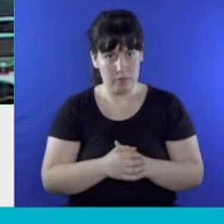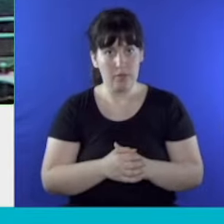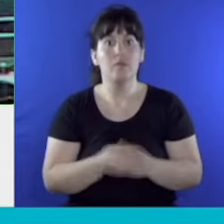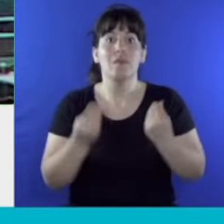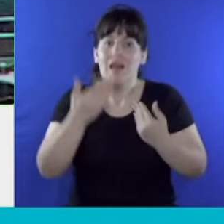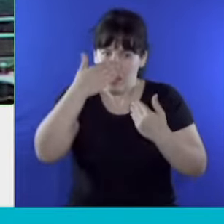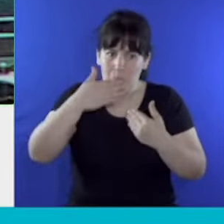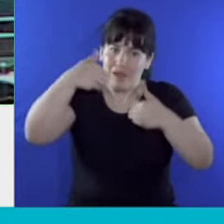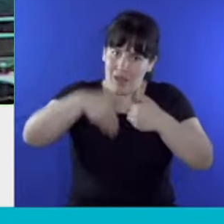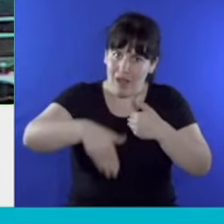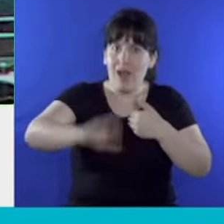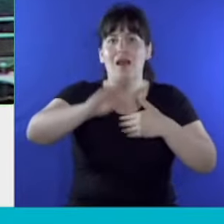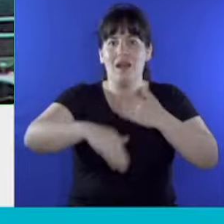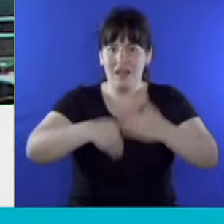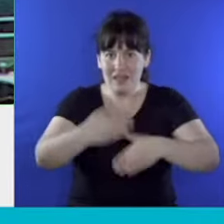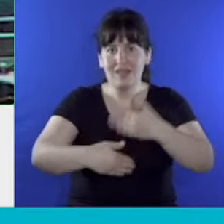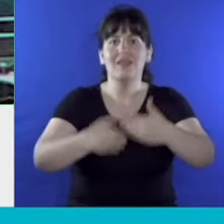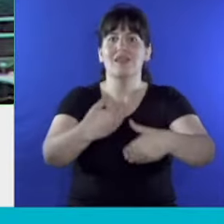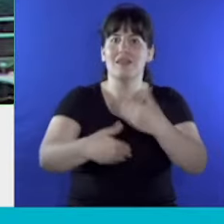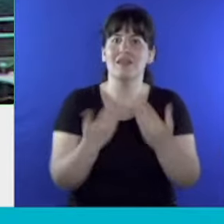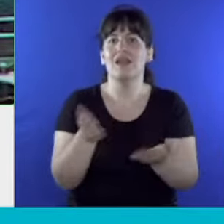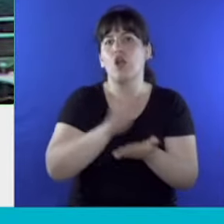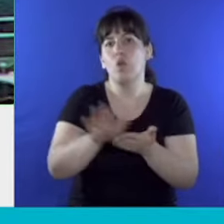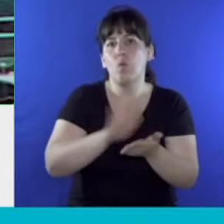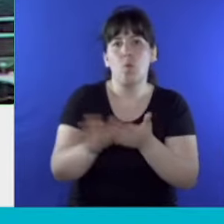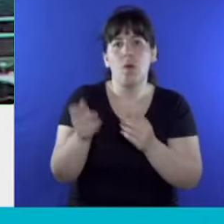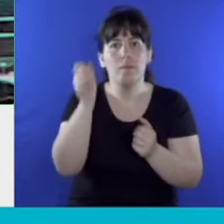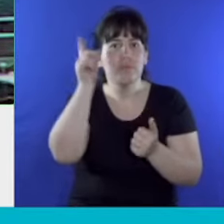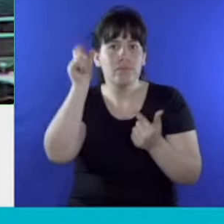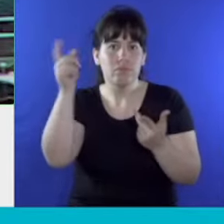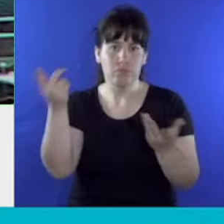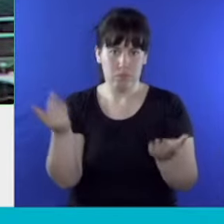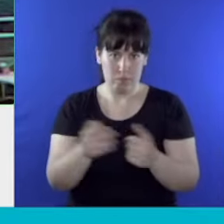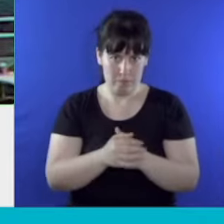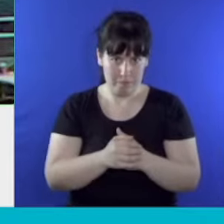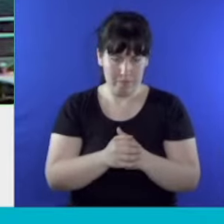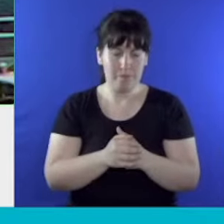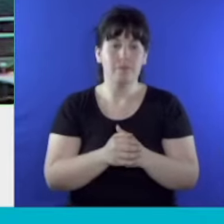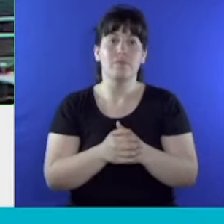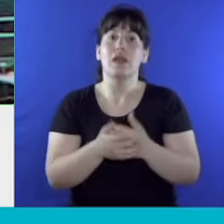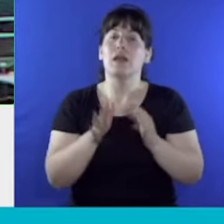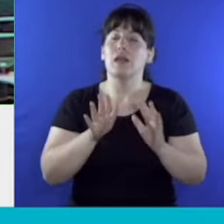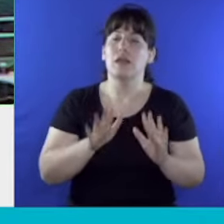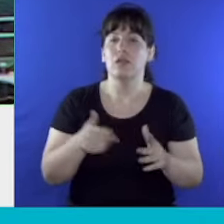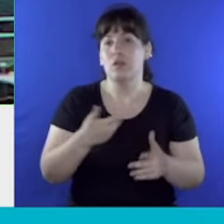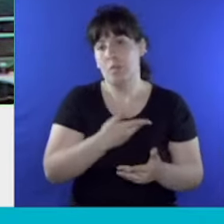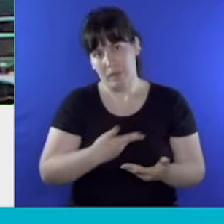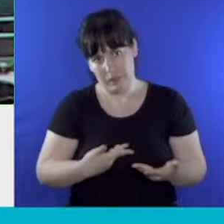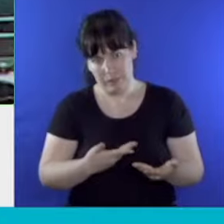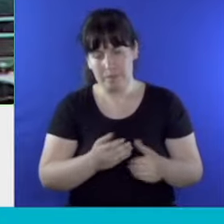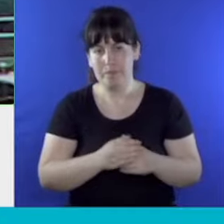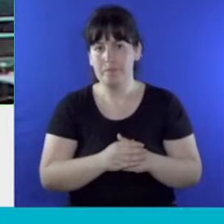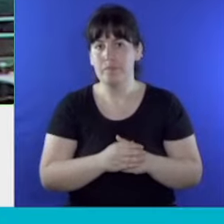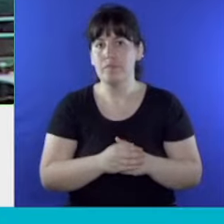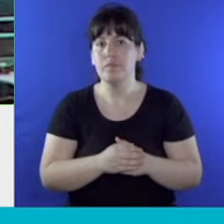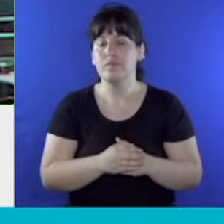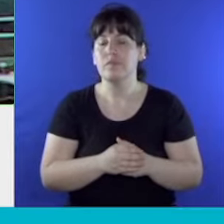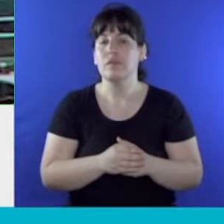para desarrollar nuevas alternativas. Y en este sentido, señor presidente,